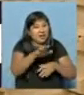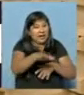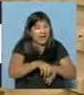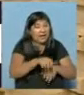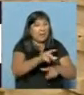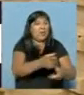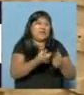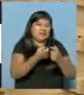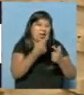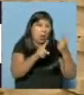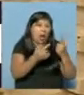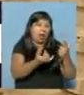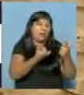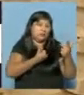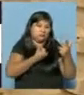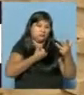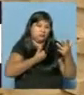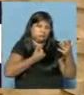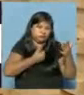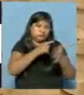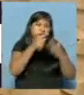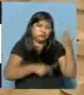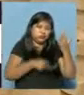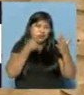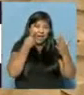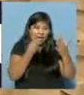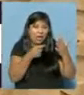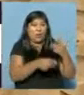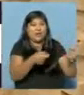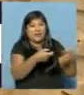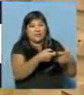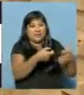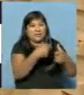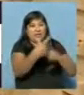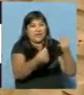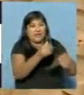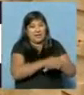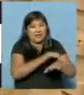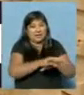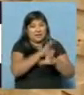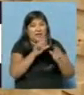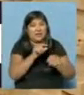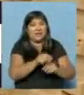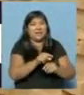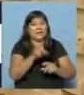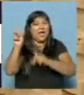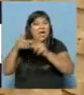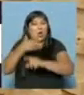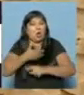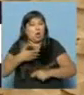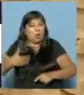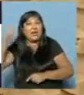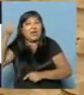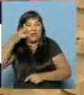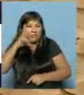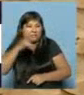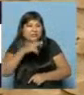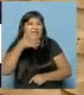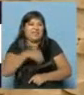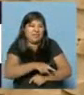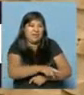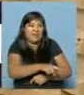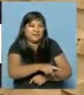importancia, ¿no?, de que se entienda que la actividad tabacalera, como me comentó Pedro, que algunos gobernadores así lo entienden, tiene que ser una